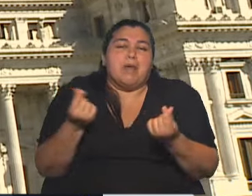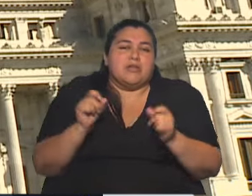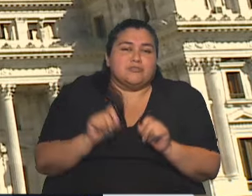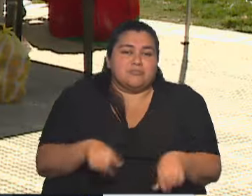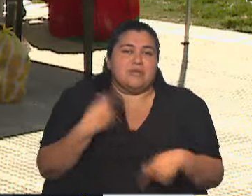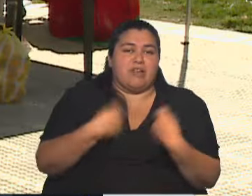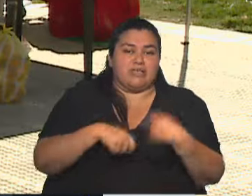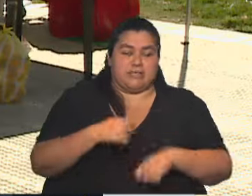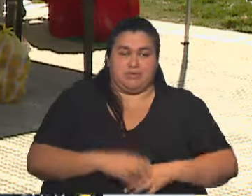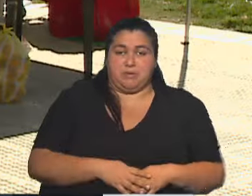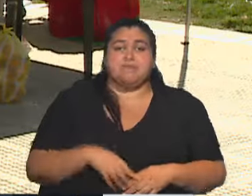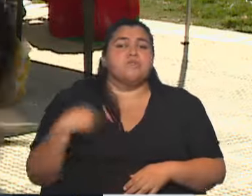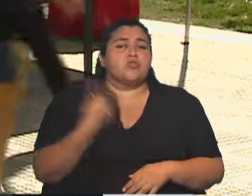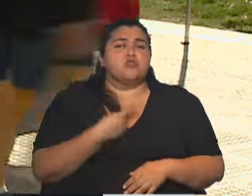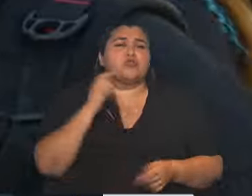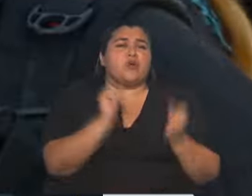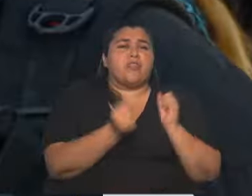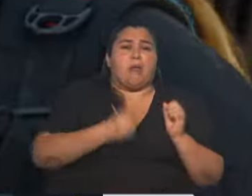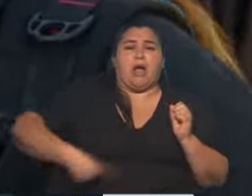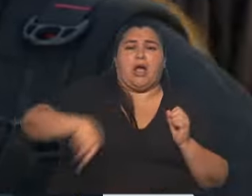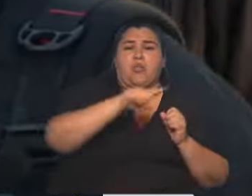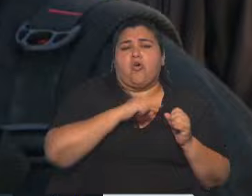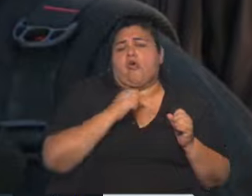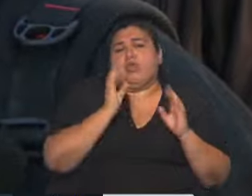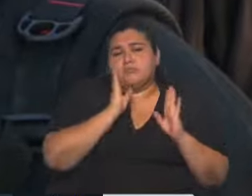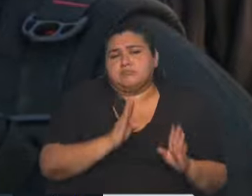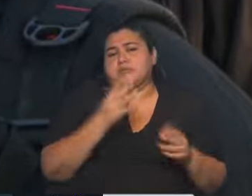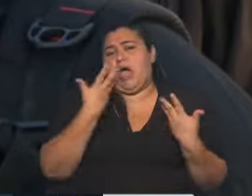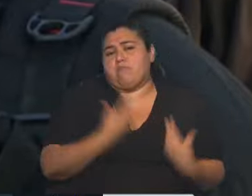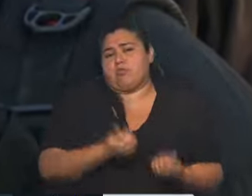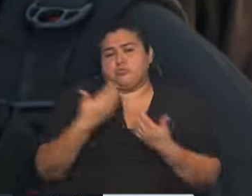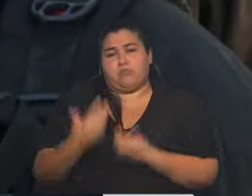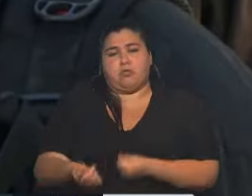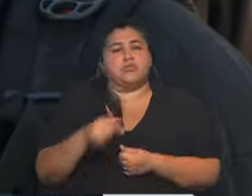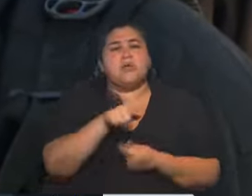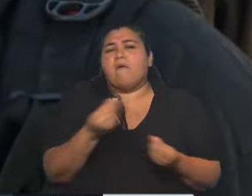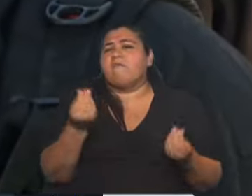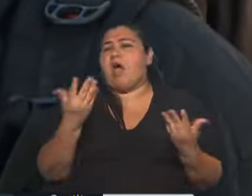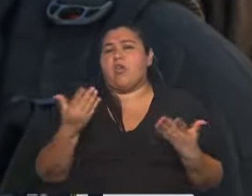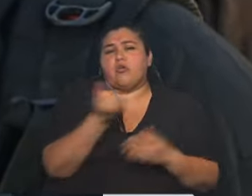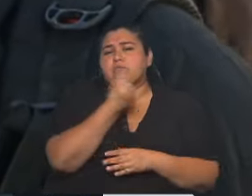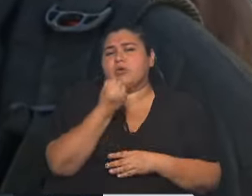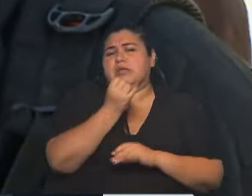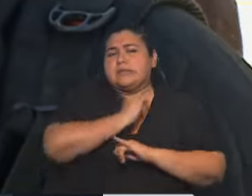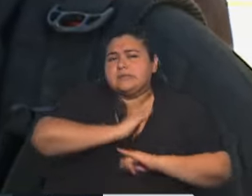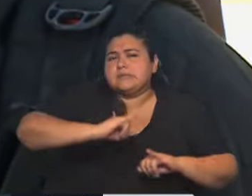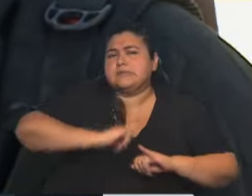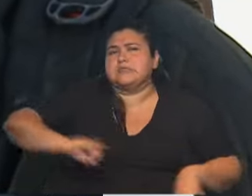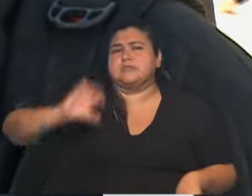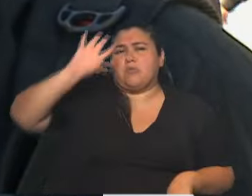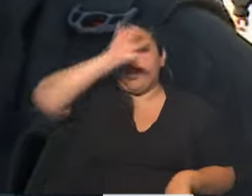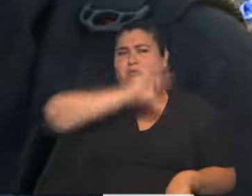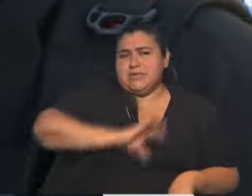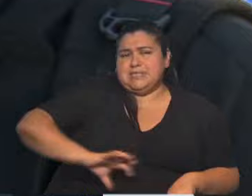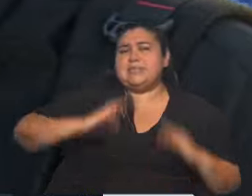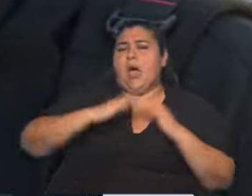siempre apoyando a los trabajadores de la economía popular. Esto es muy necesario, sería muy necesario que se expanda en todo el país, en todos los barrios,